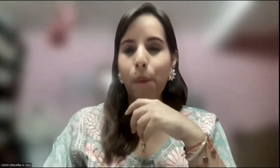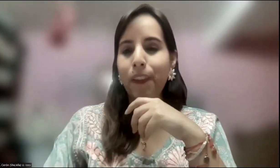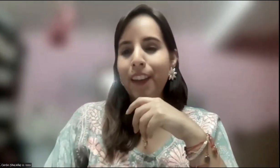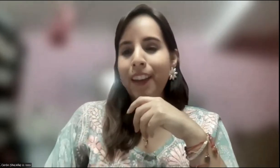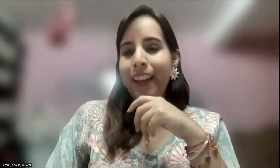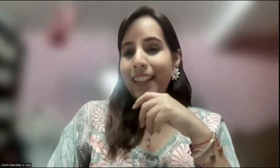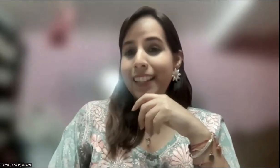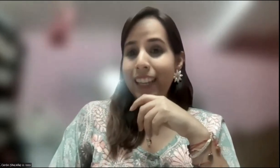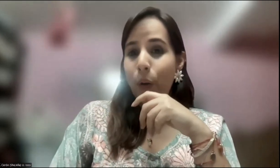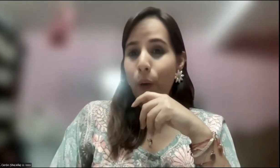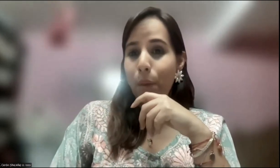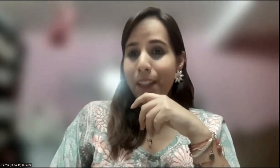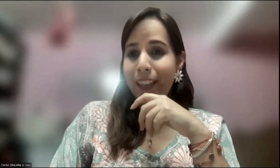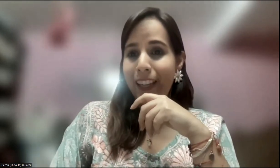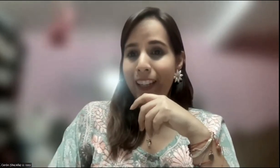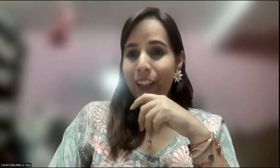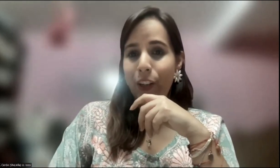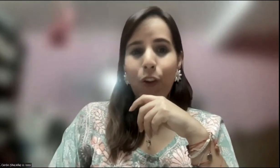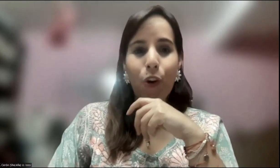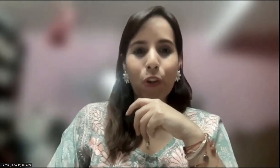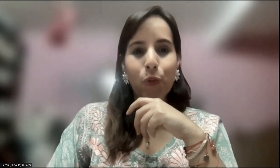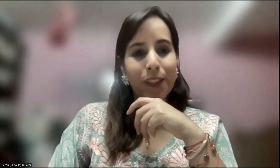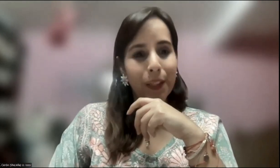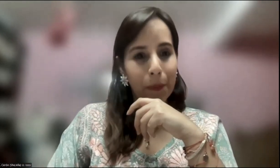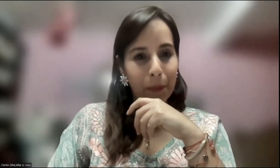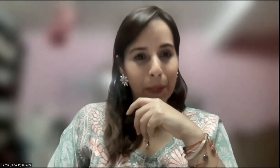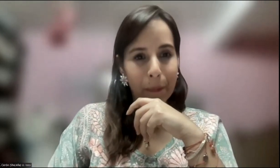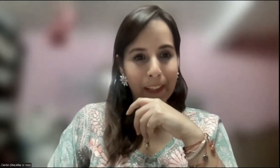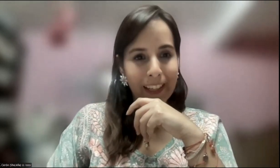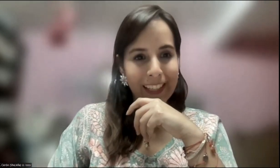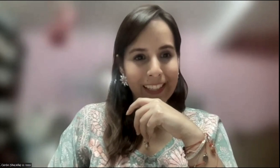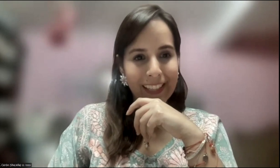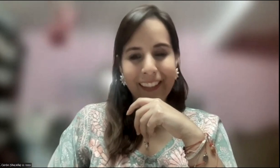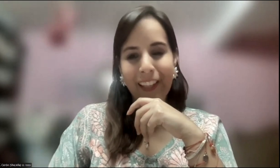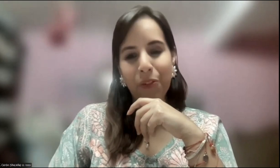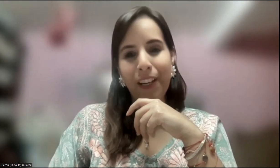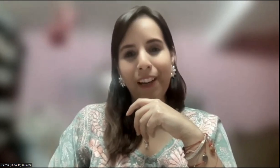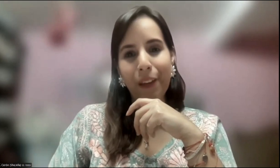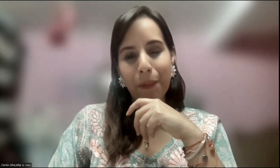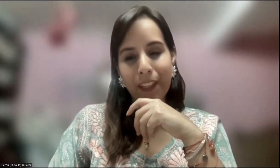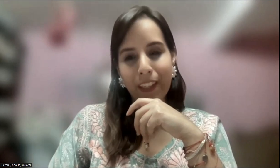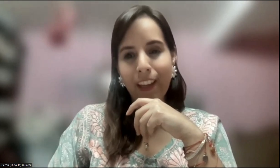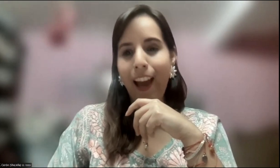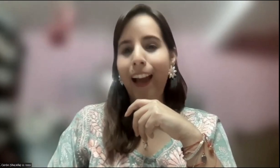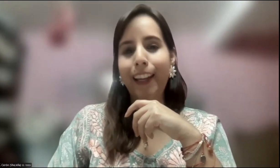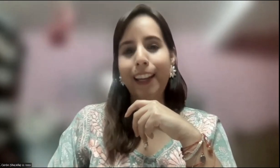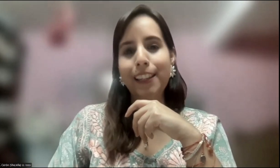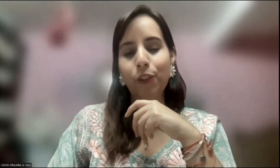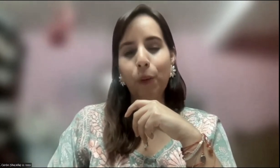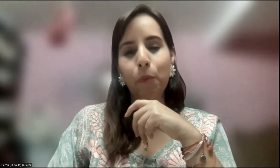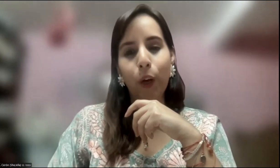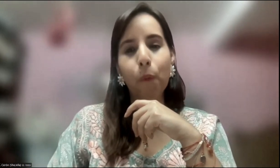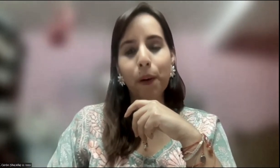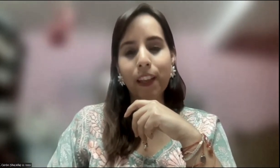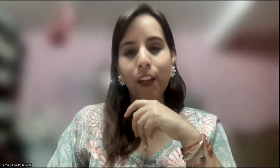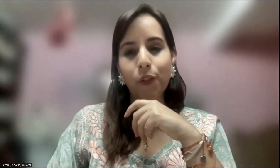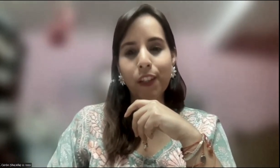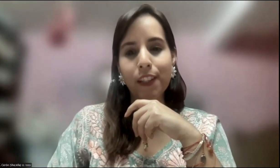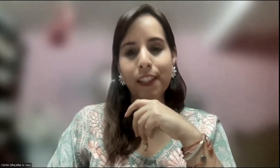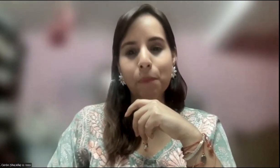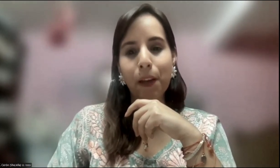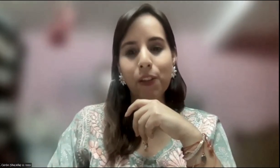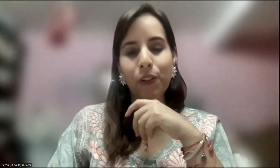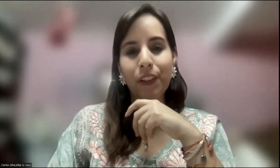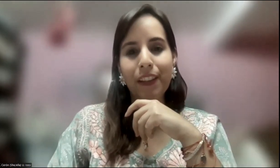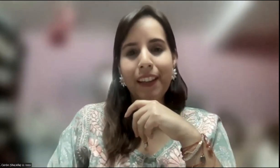cuidado es así que voy a empezar con nuestra primera panelista dándole la bienvenida agradeciéndole por acompañarnos